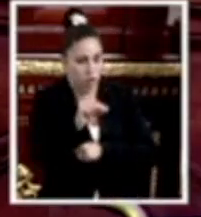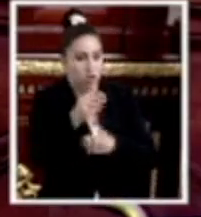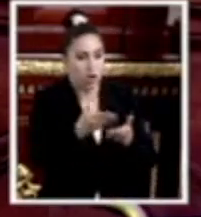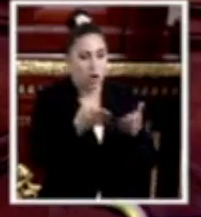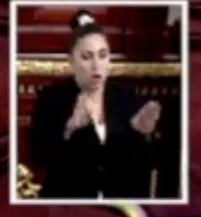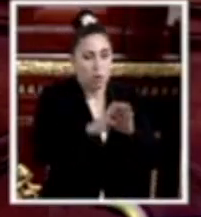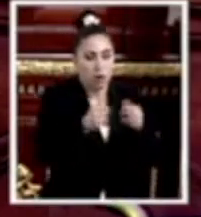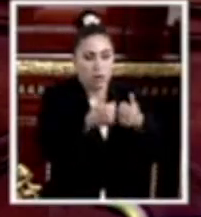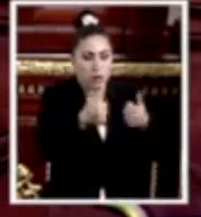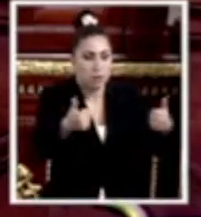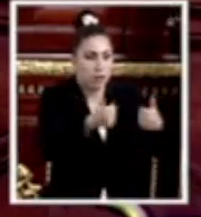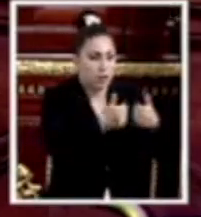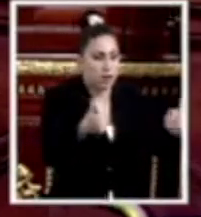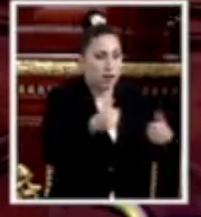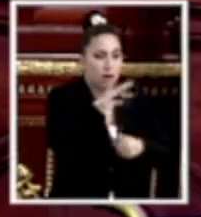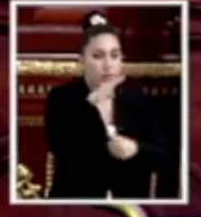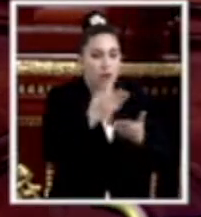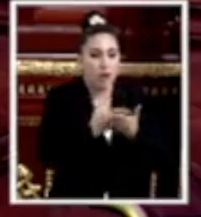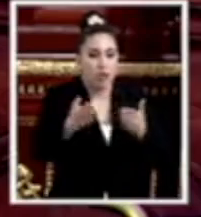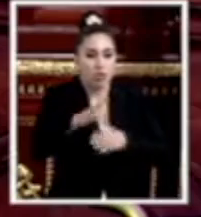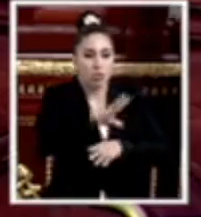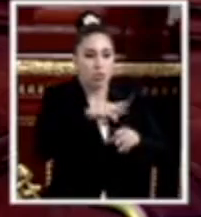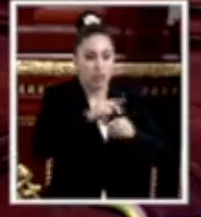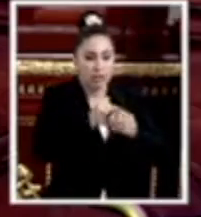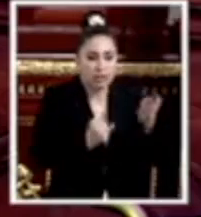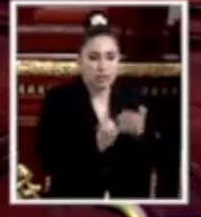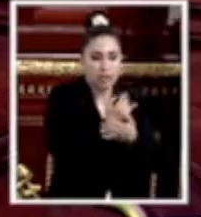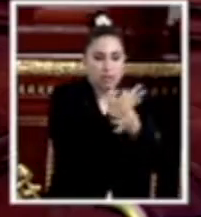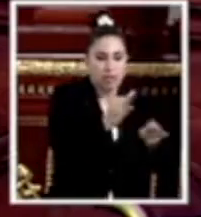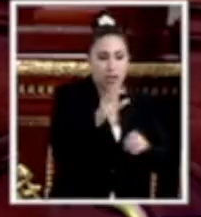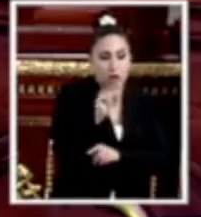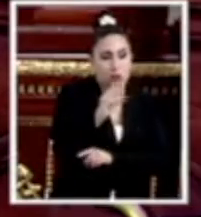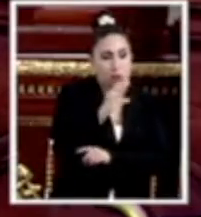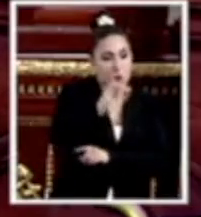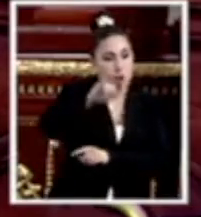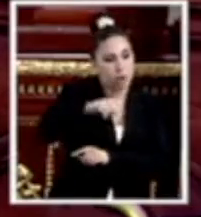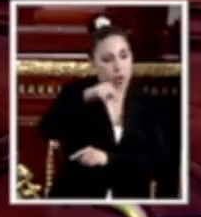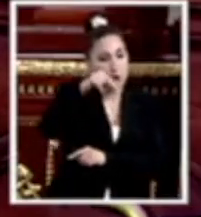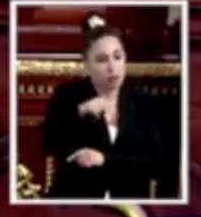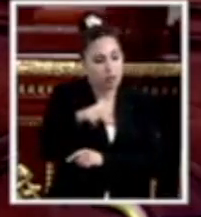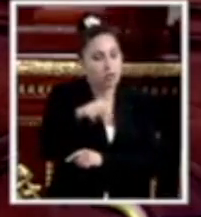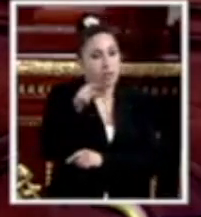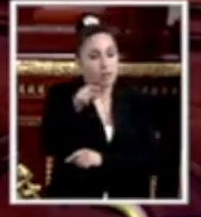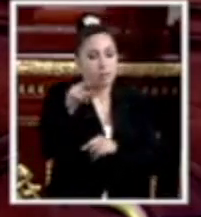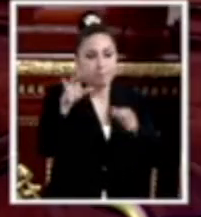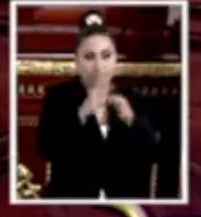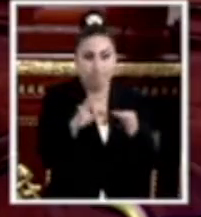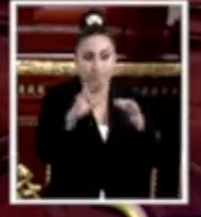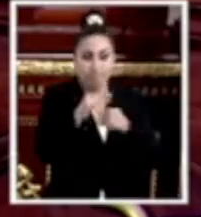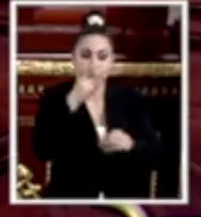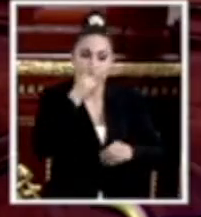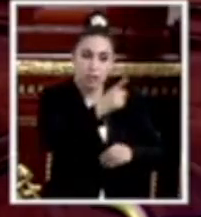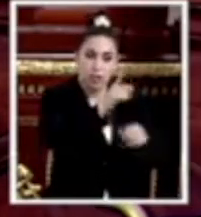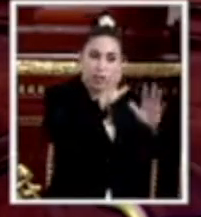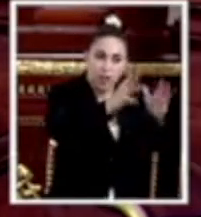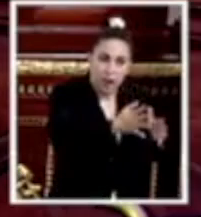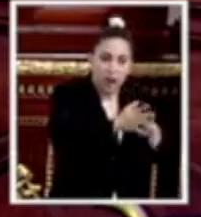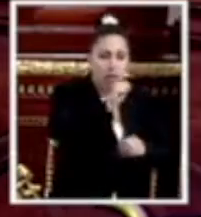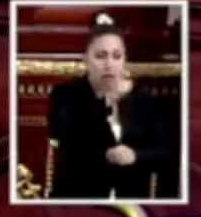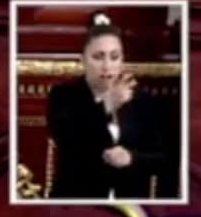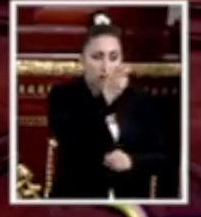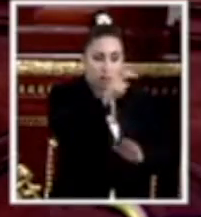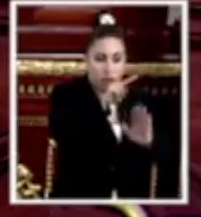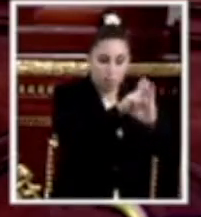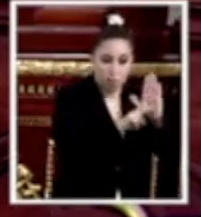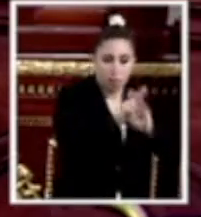atiende lo determinado por la Suprema Corte de Justicia de la Nación, la cual ha señalado que dicha norma vulnera el